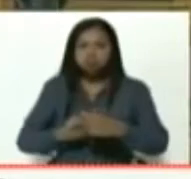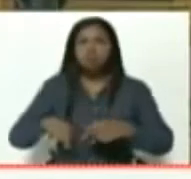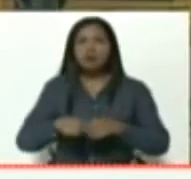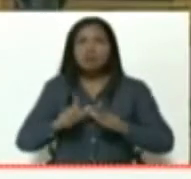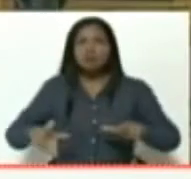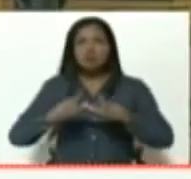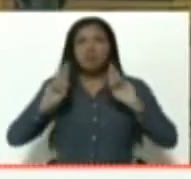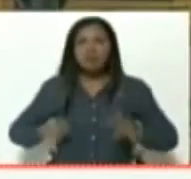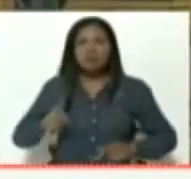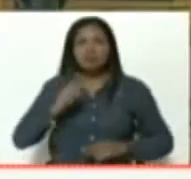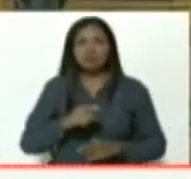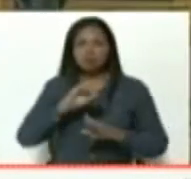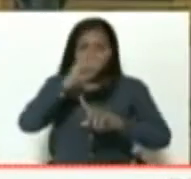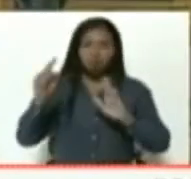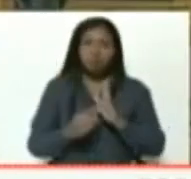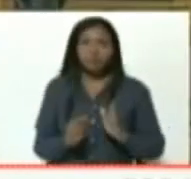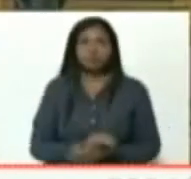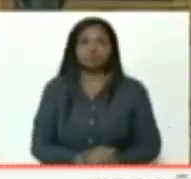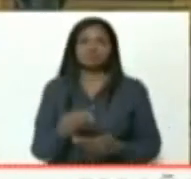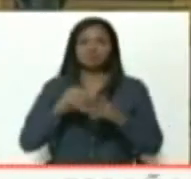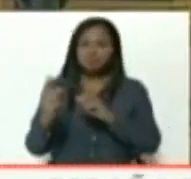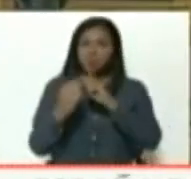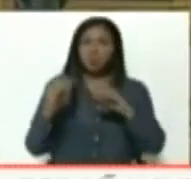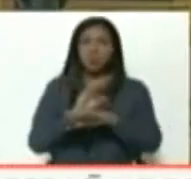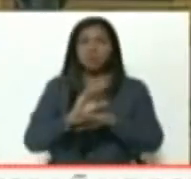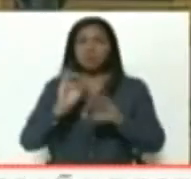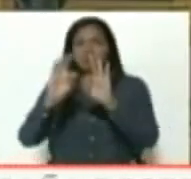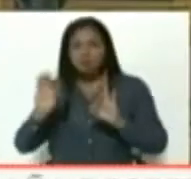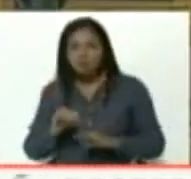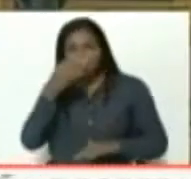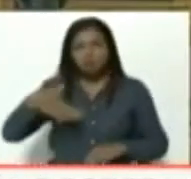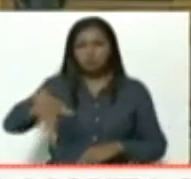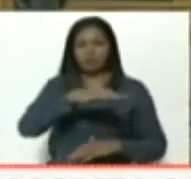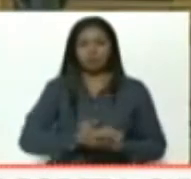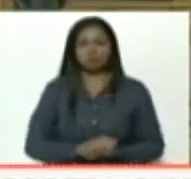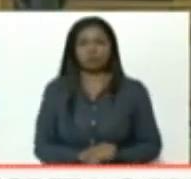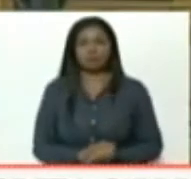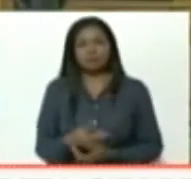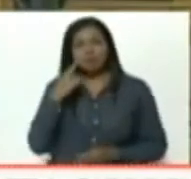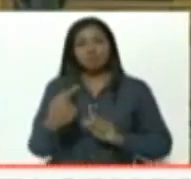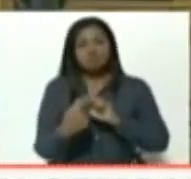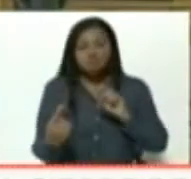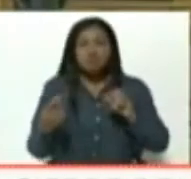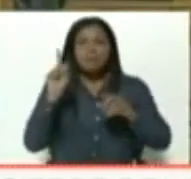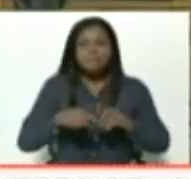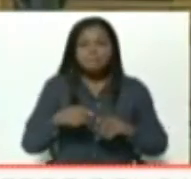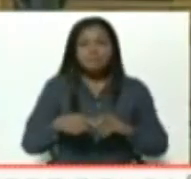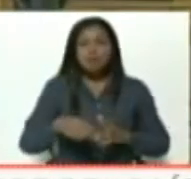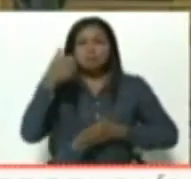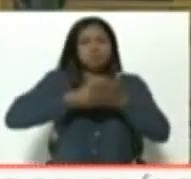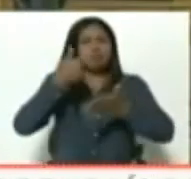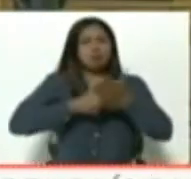la humanidad entera. Para ponerse al frente y proteger a nuestro pueblo, para ponerse al frente y dar la